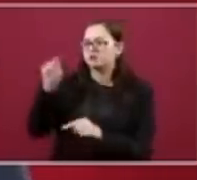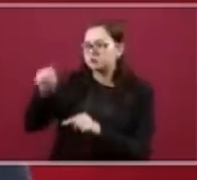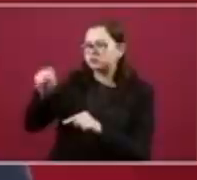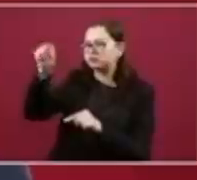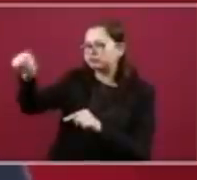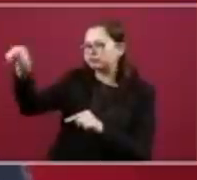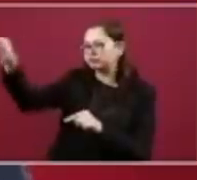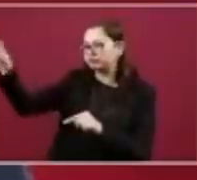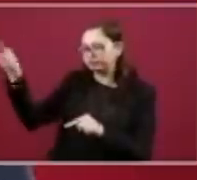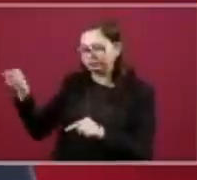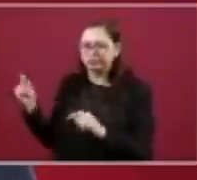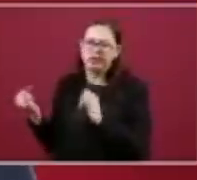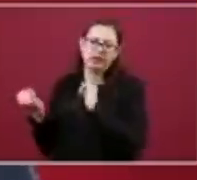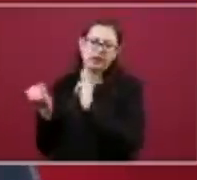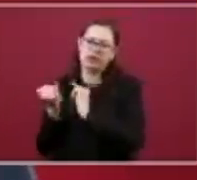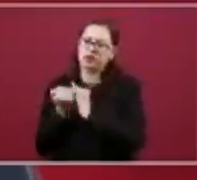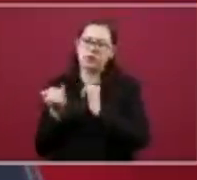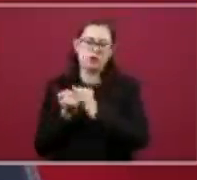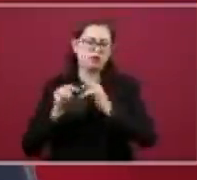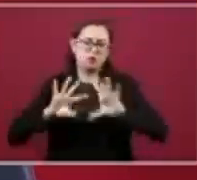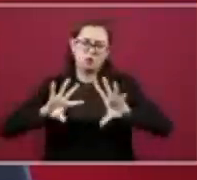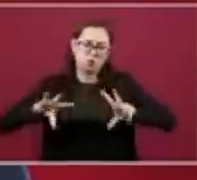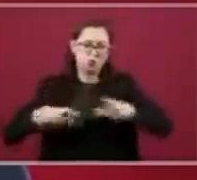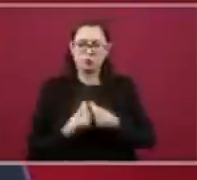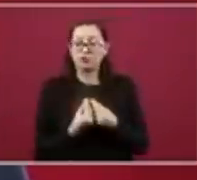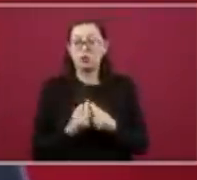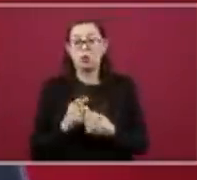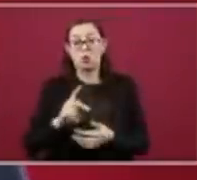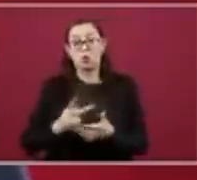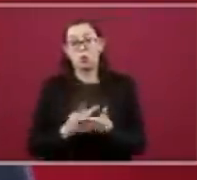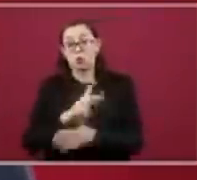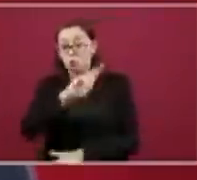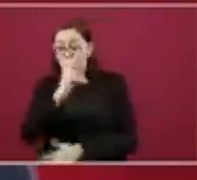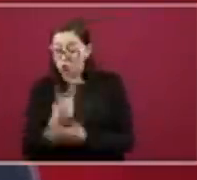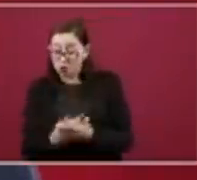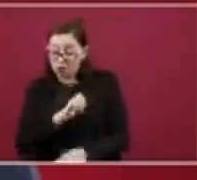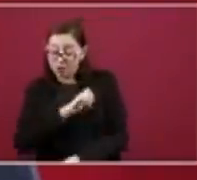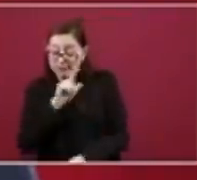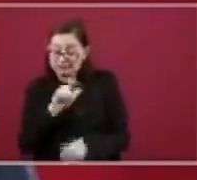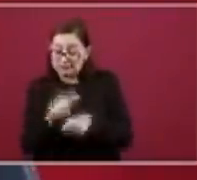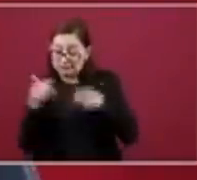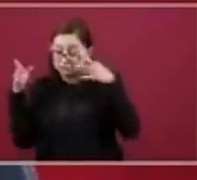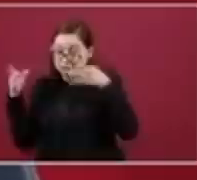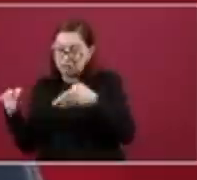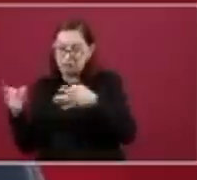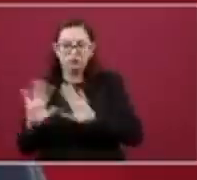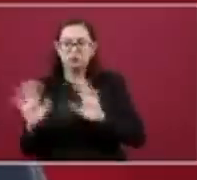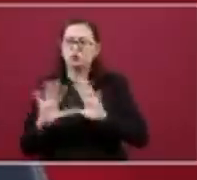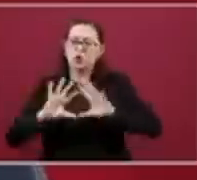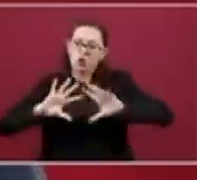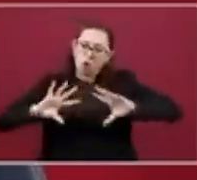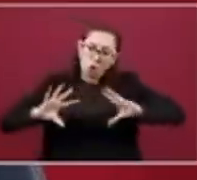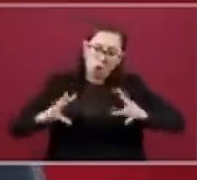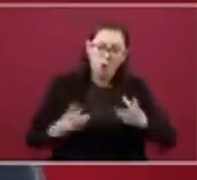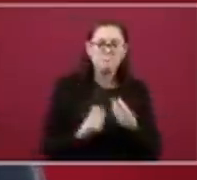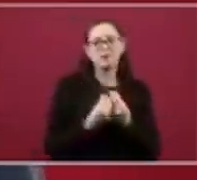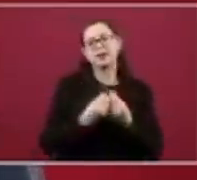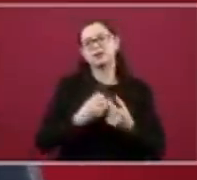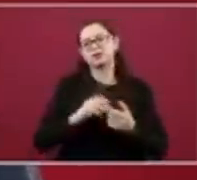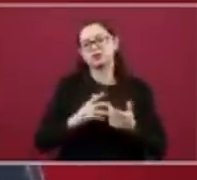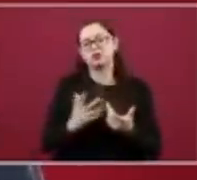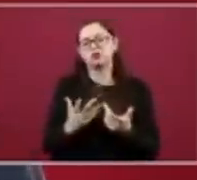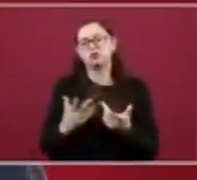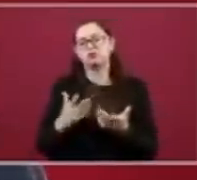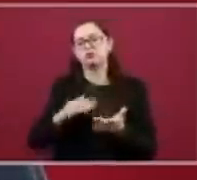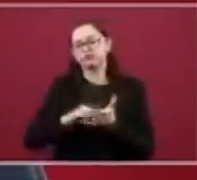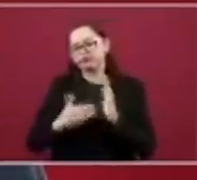puntos también es parte de todo eso. No, repito, no es un programa específico, es parte de toda la estrategia de Fuerzas